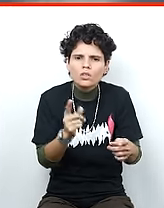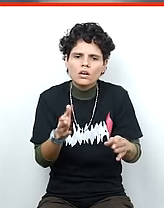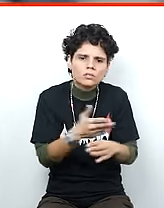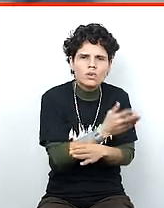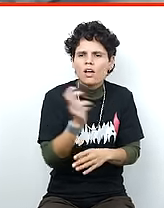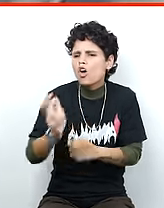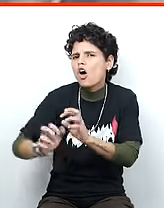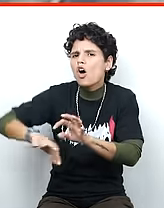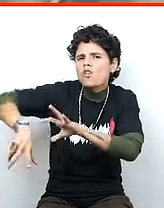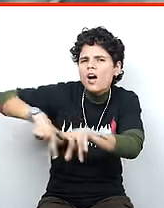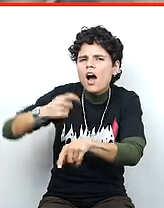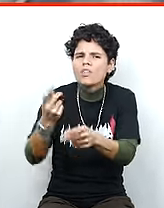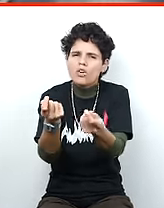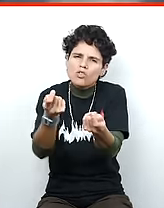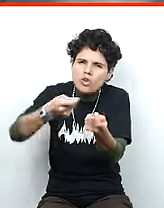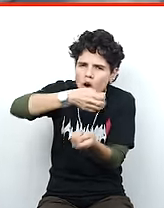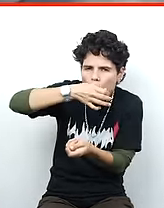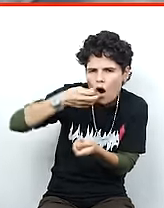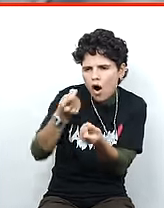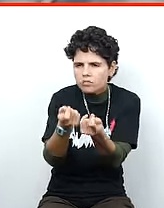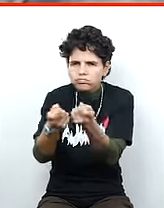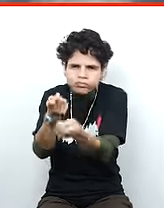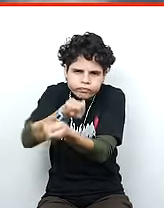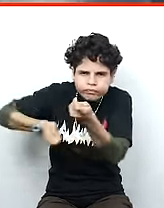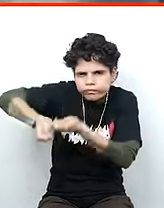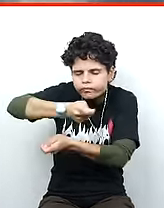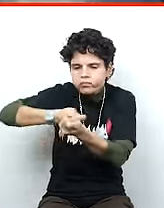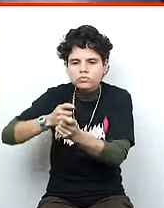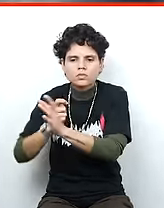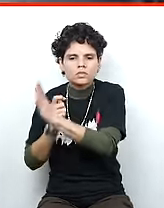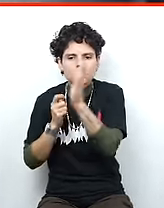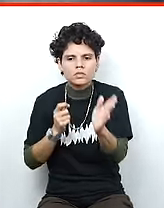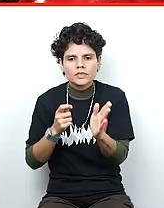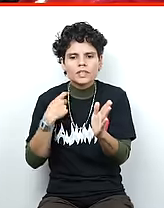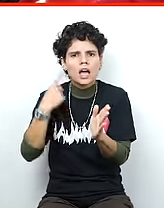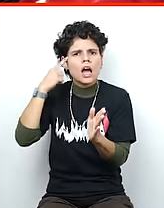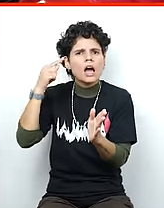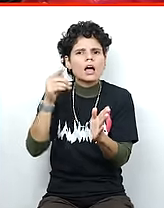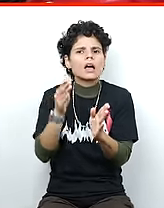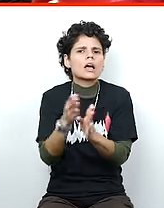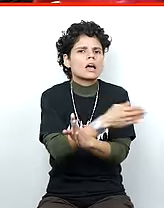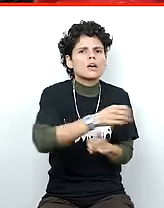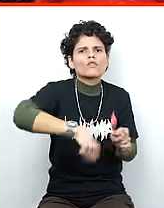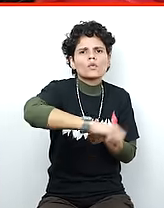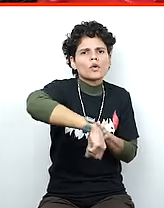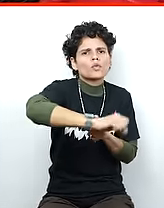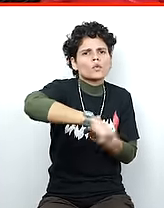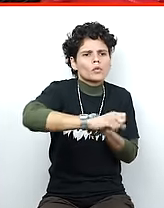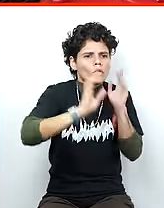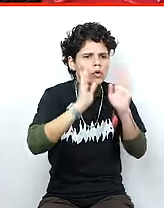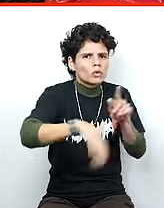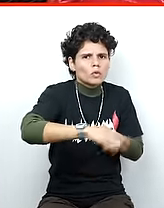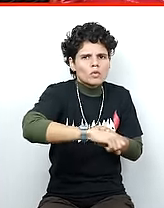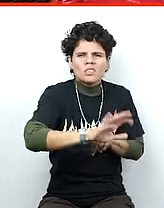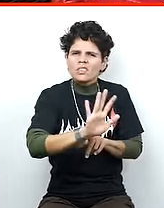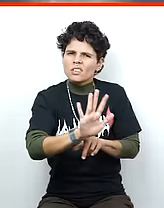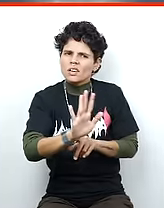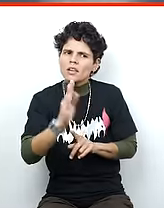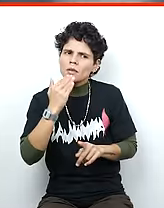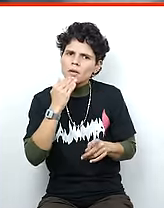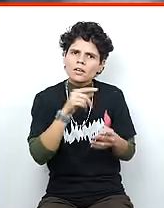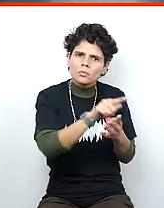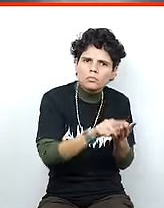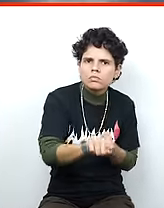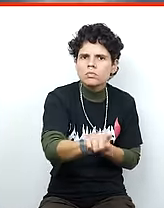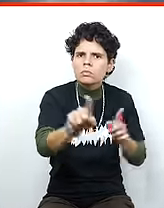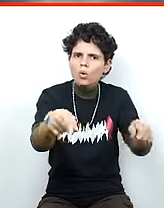no necesariamente robando o traficando esto, sino que, mano, puedes jugar a la pelota. Antes era el fútbol nomás, pues todos querían ser futbolistas. Entonces, cuando empezaban a ver que los